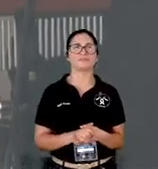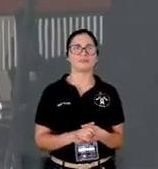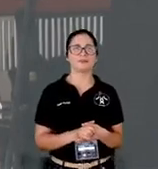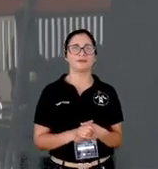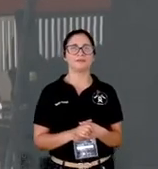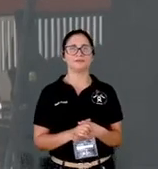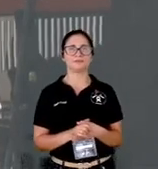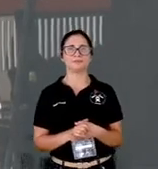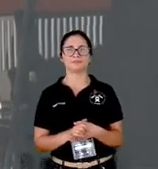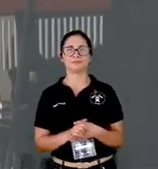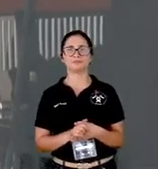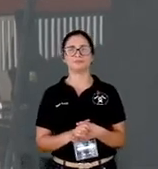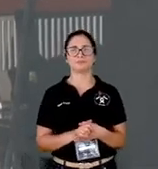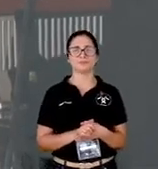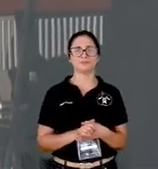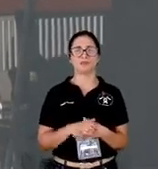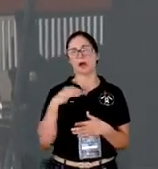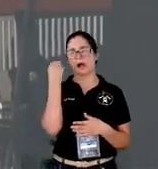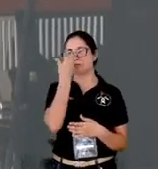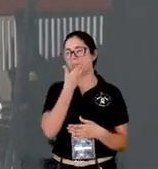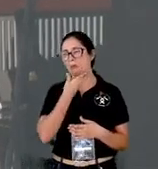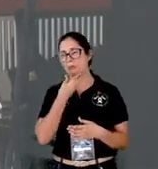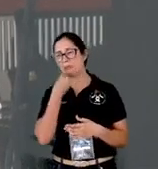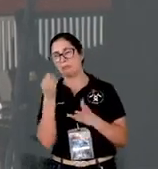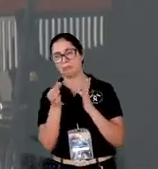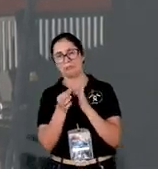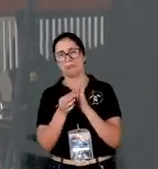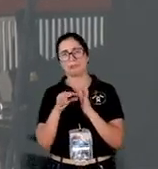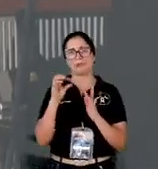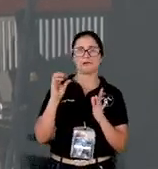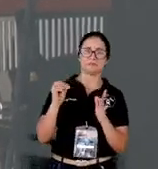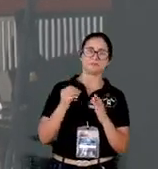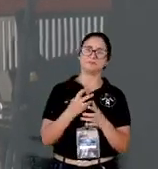Ustedes no dicen amén, pero él es lindo, él es bello.